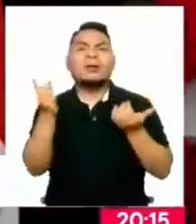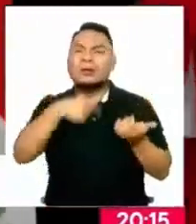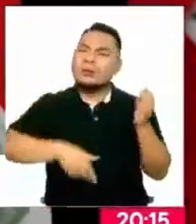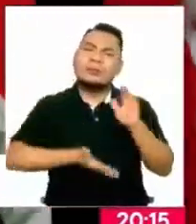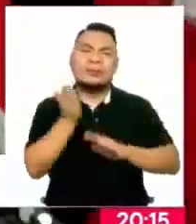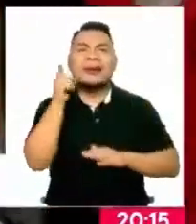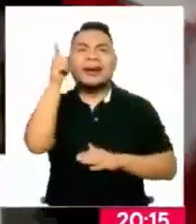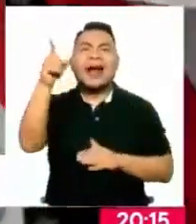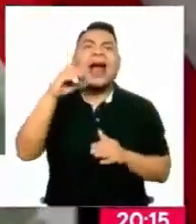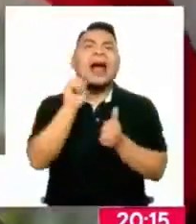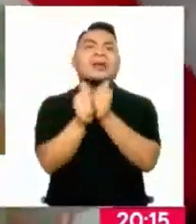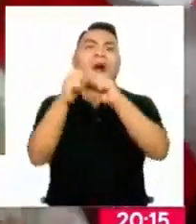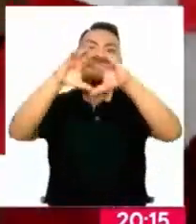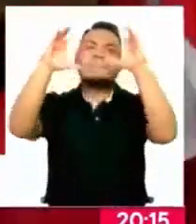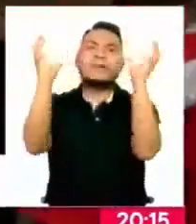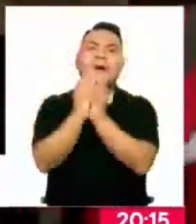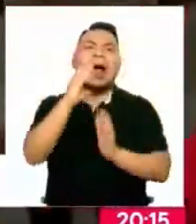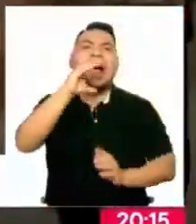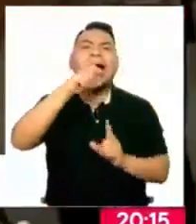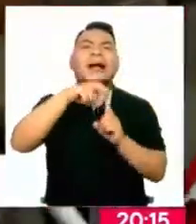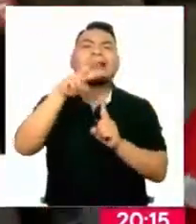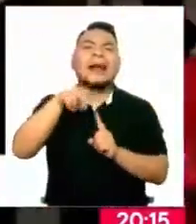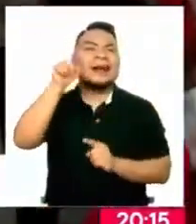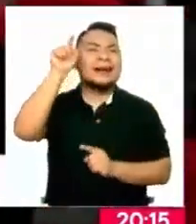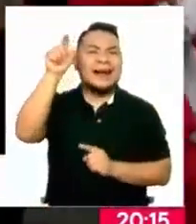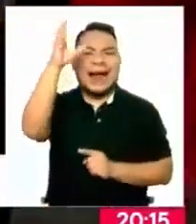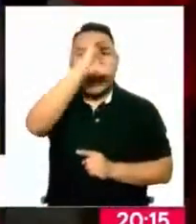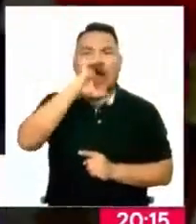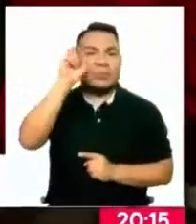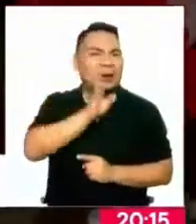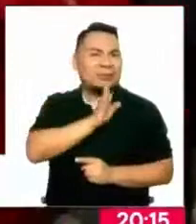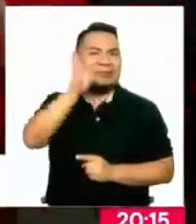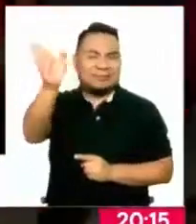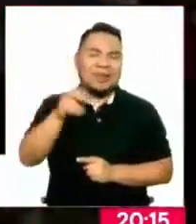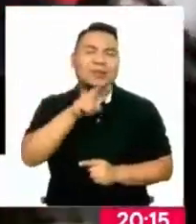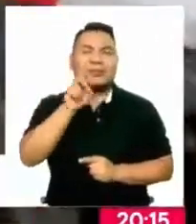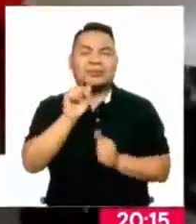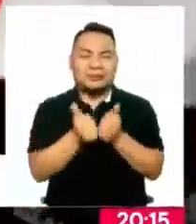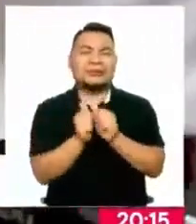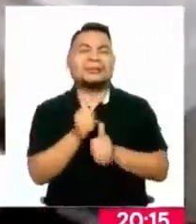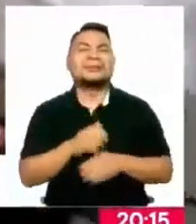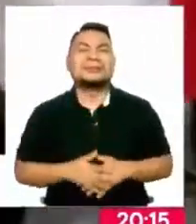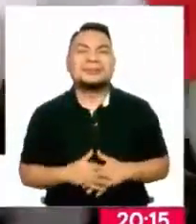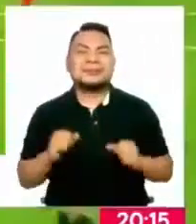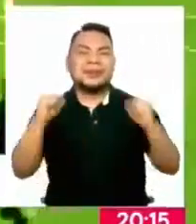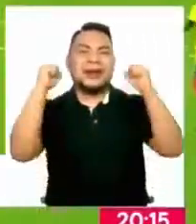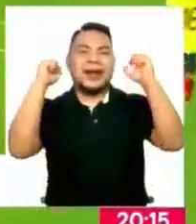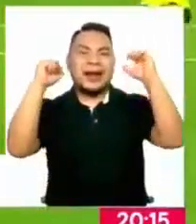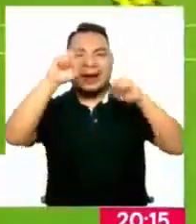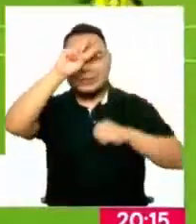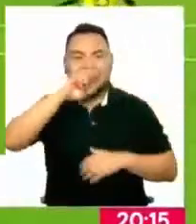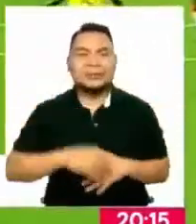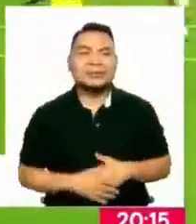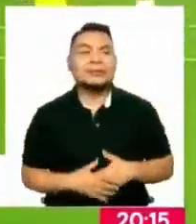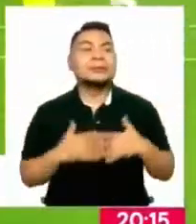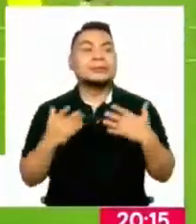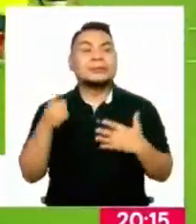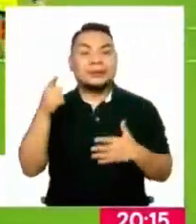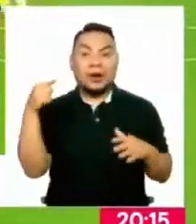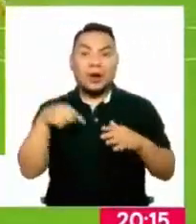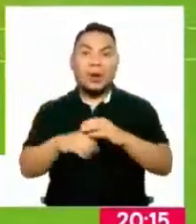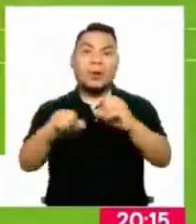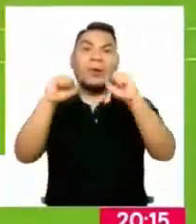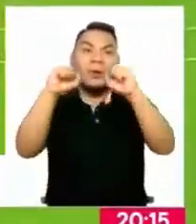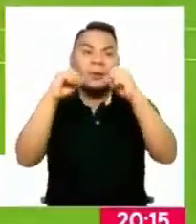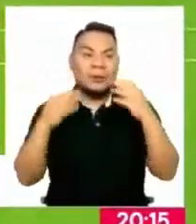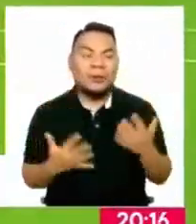a Qatar 2022. ¡Vamos Perú, muchachos! ¡Perú! ¡Perú! ¡Perú! Y aunque el gol del triunfo